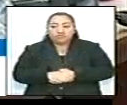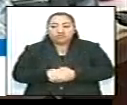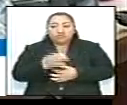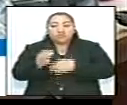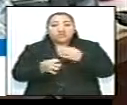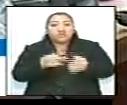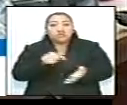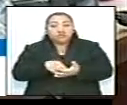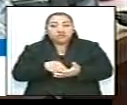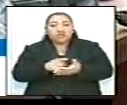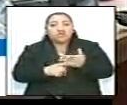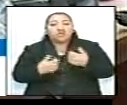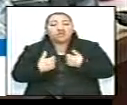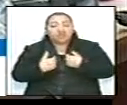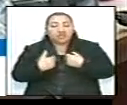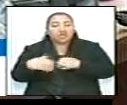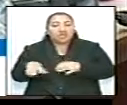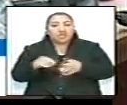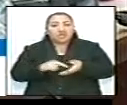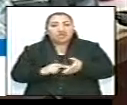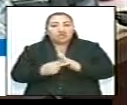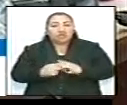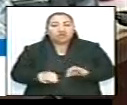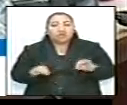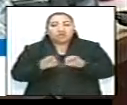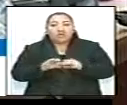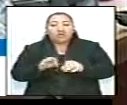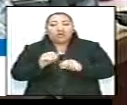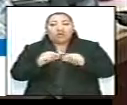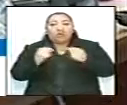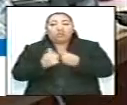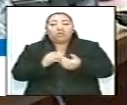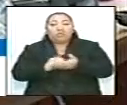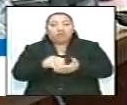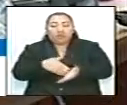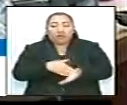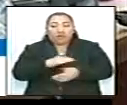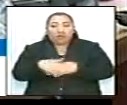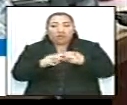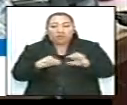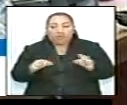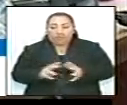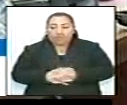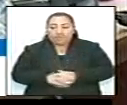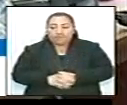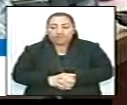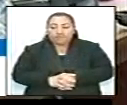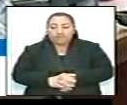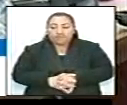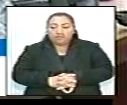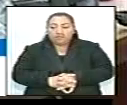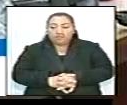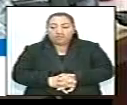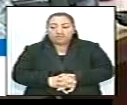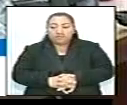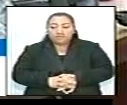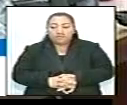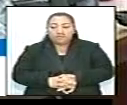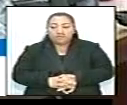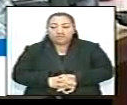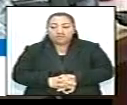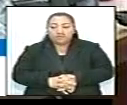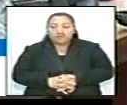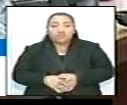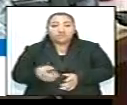señala que se debe tener énfasis en los sectores vulnerables de la población. Para ello es necesario indicar que